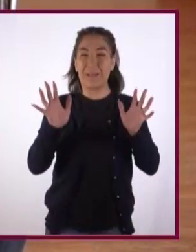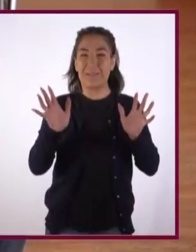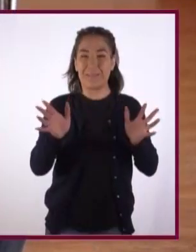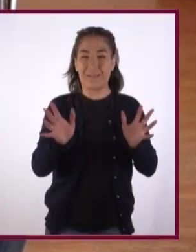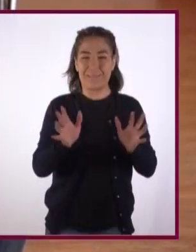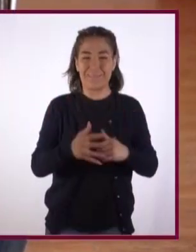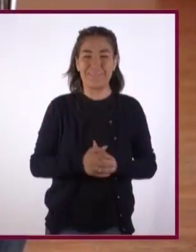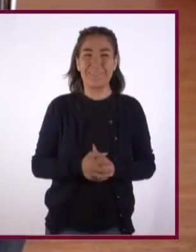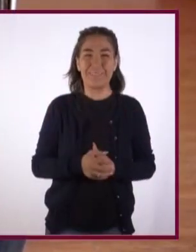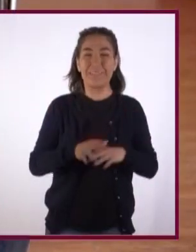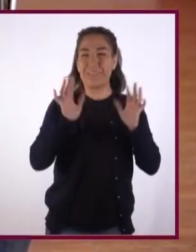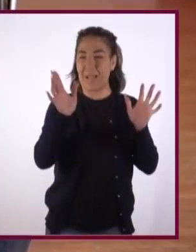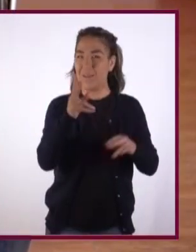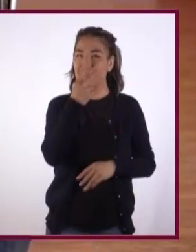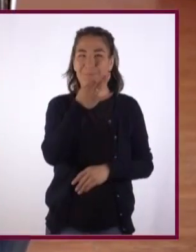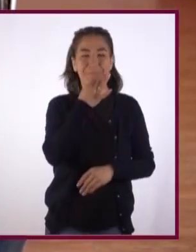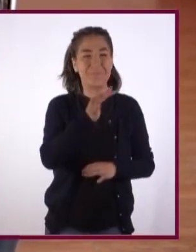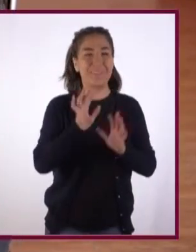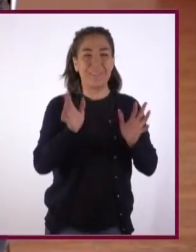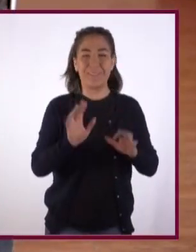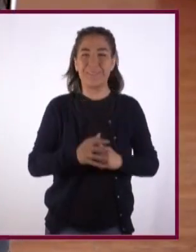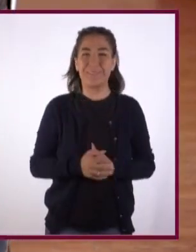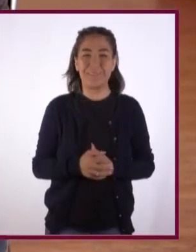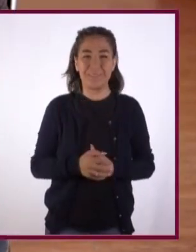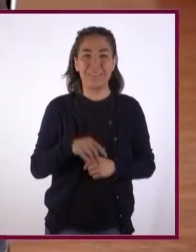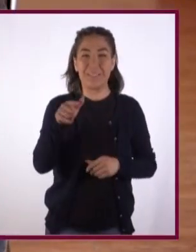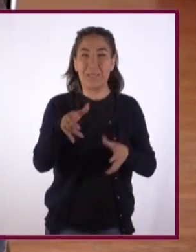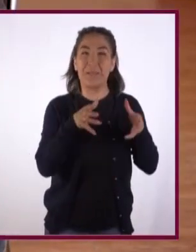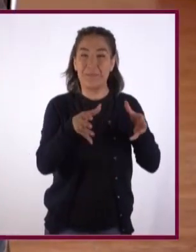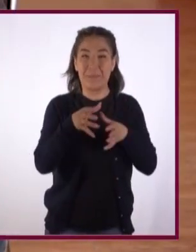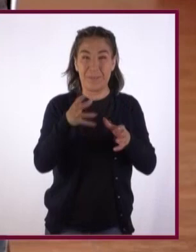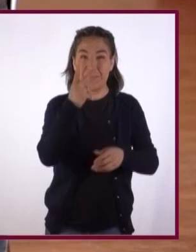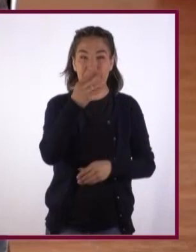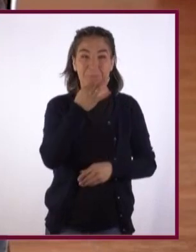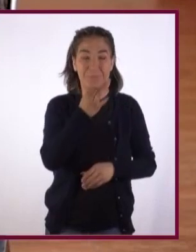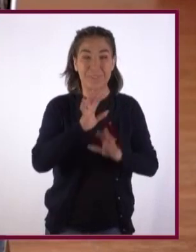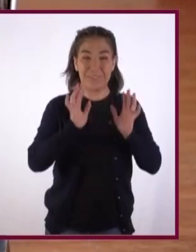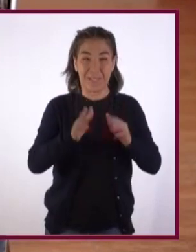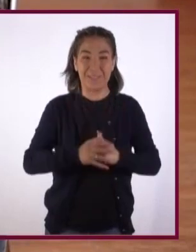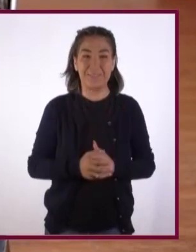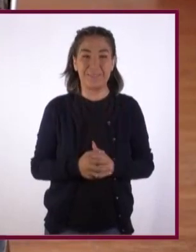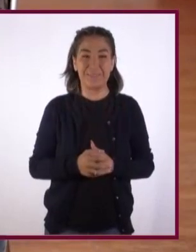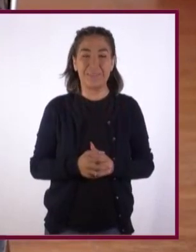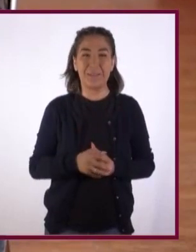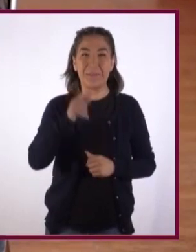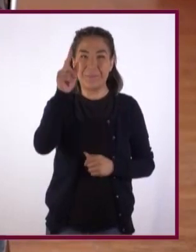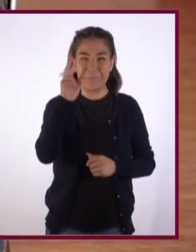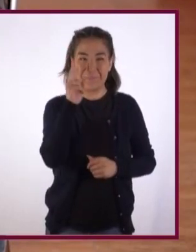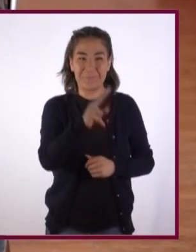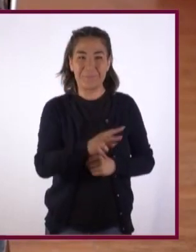Ya. ¿Ya? Ya ¿Lista? fueron 2 minutos, a ver. Bueno, ya la agitamos 2 minutos y mira cómo queda el...